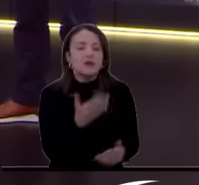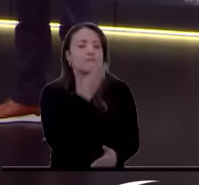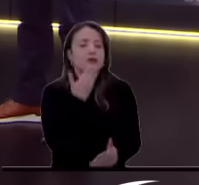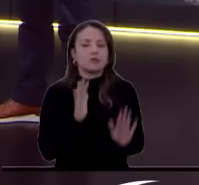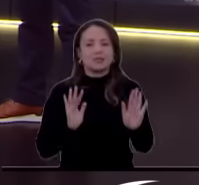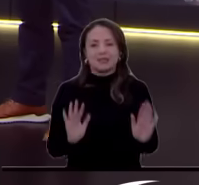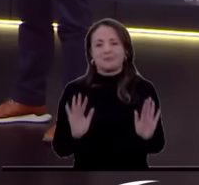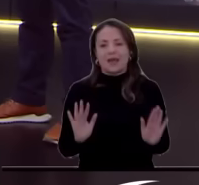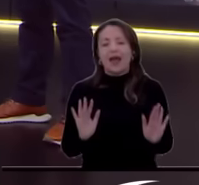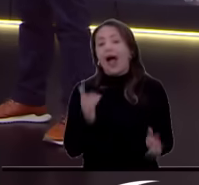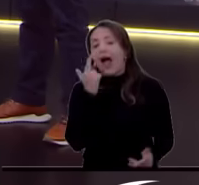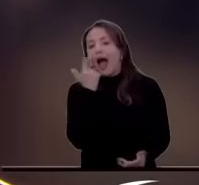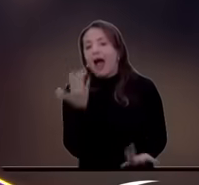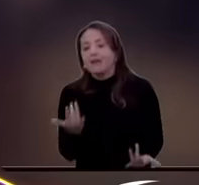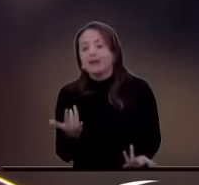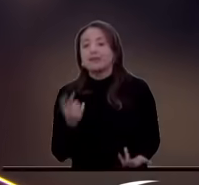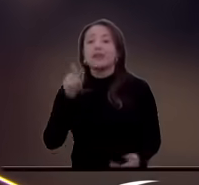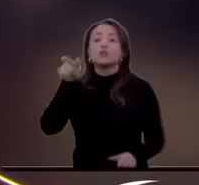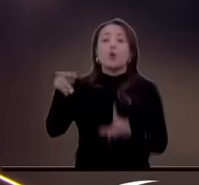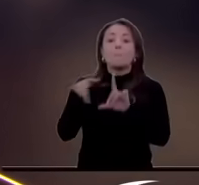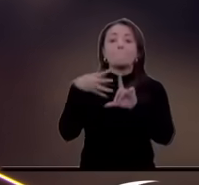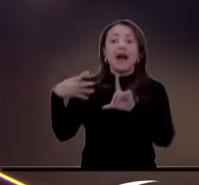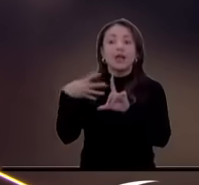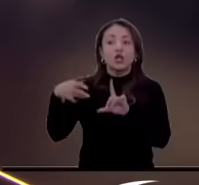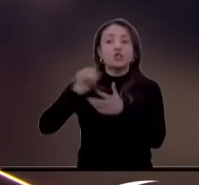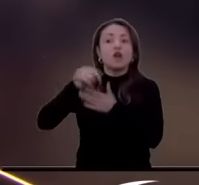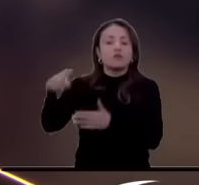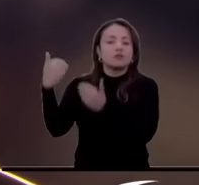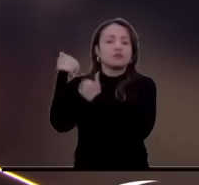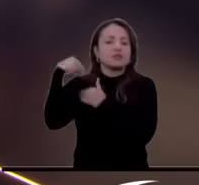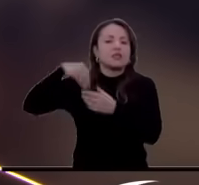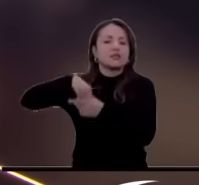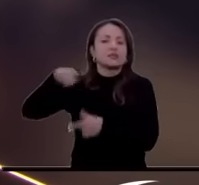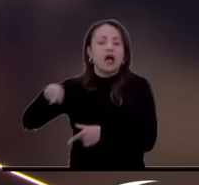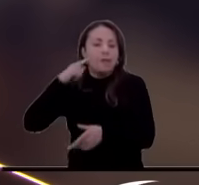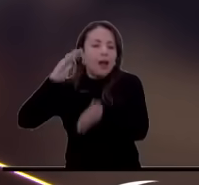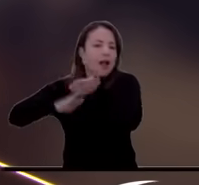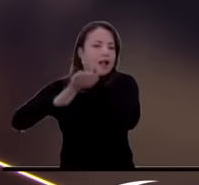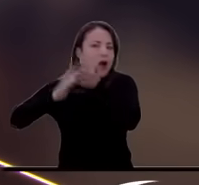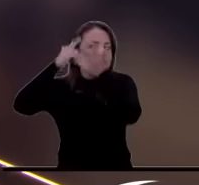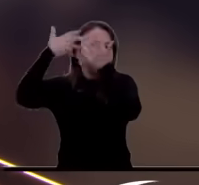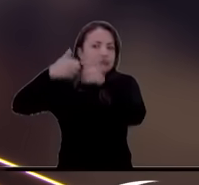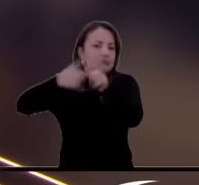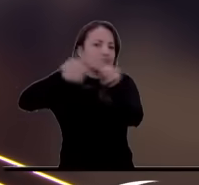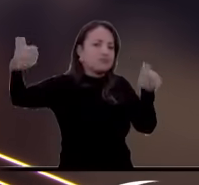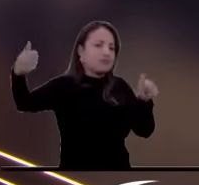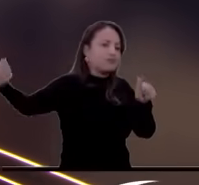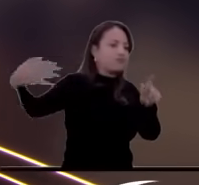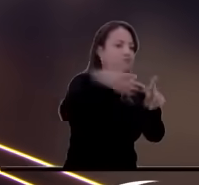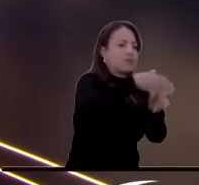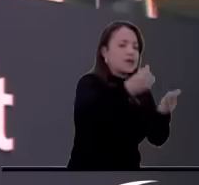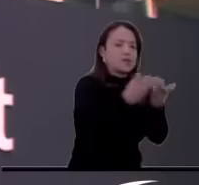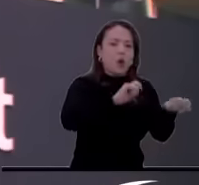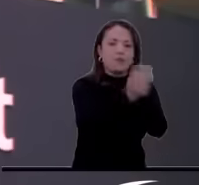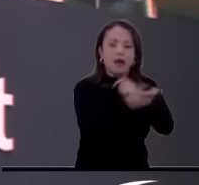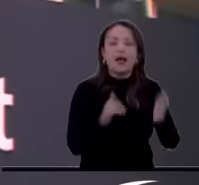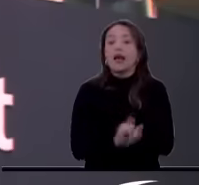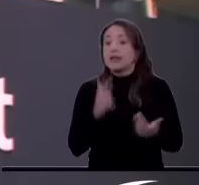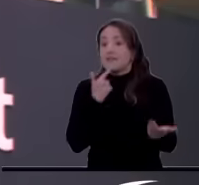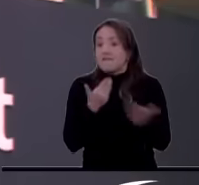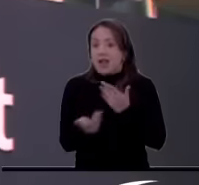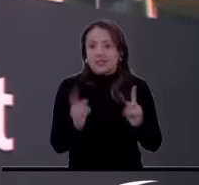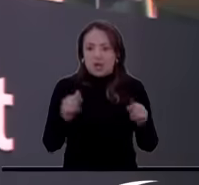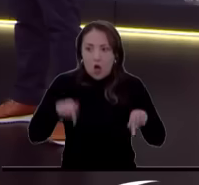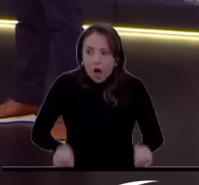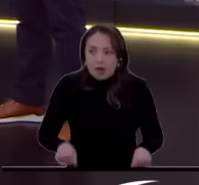esperar a ver si Microsoft encuentra la solución de arreglar eso remotamente sí Ahora no es fácil no es tan rápido de hecho estamos viviendo aquí en